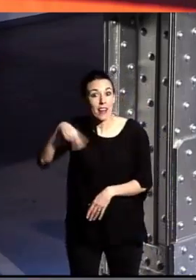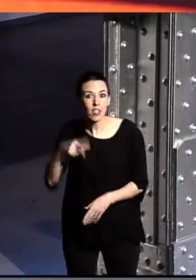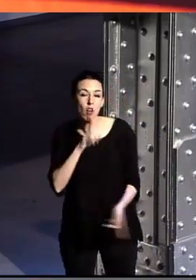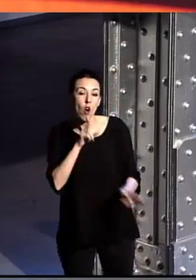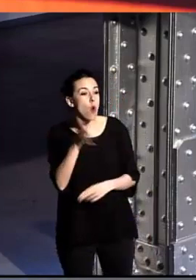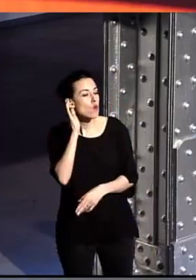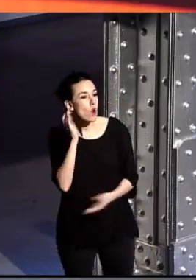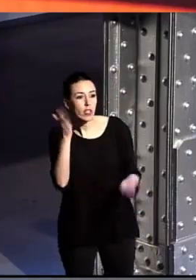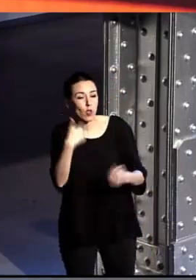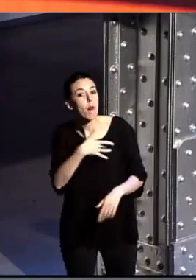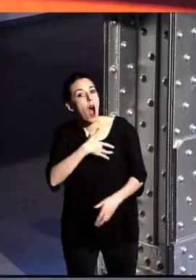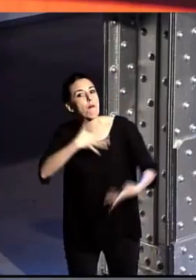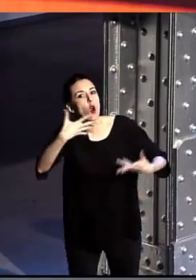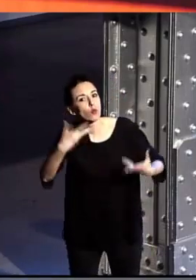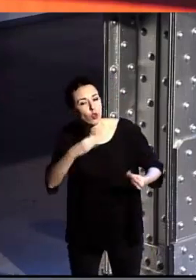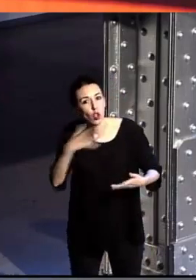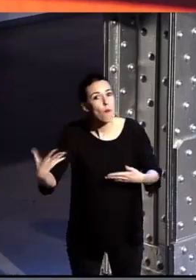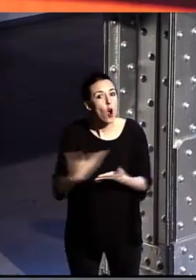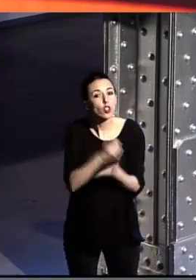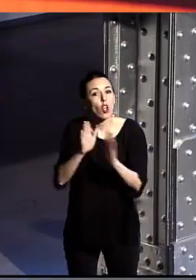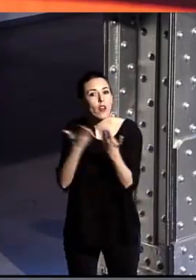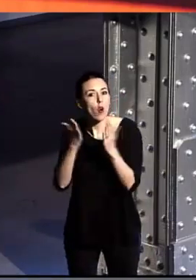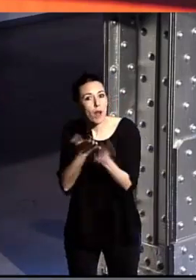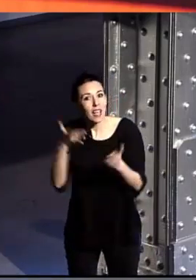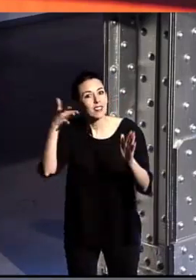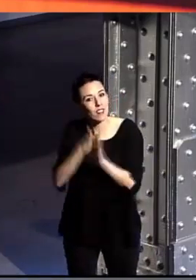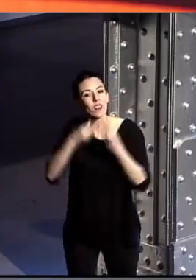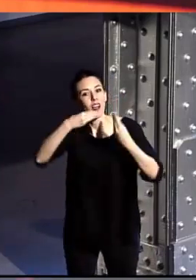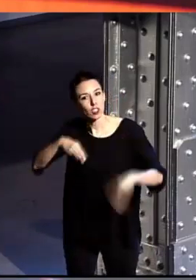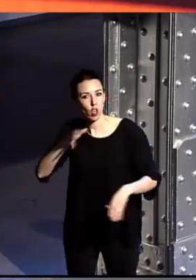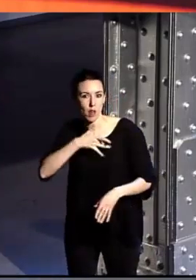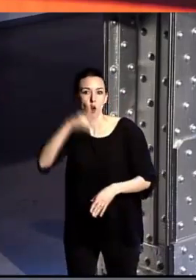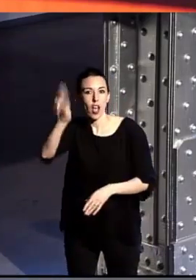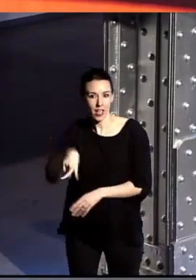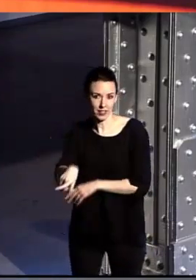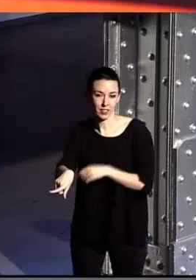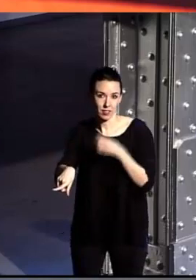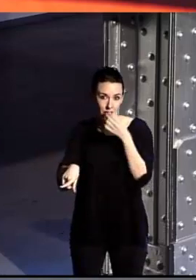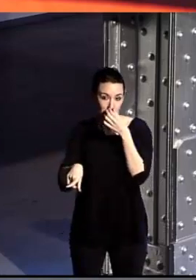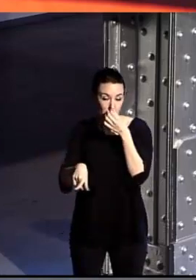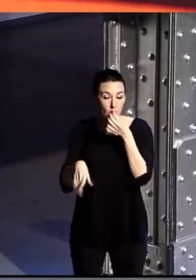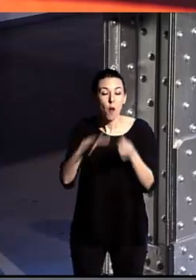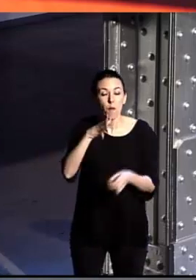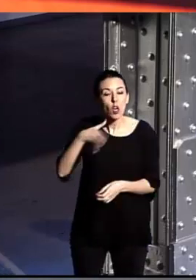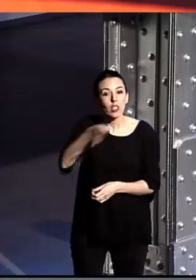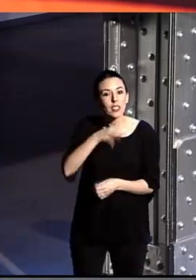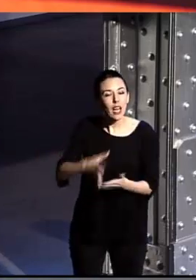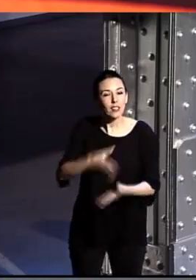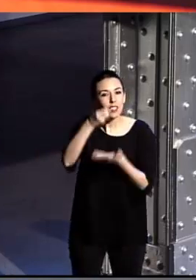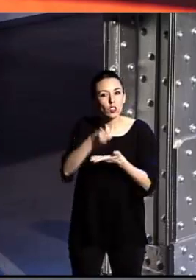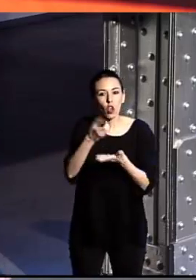no hay mujeres, pero sí hay amor, porque todas las novelas son historias de amor, ¿no? Porque en La isla del tesoro,